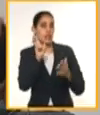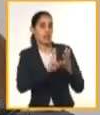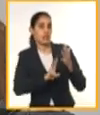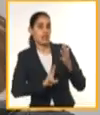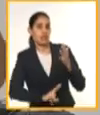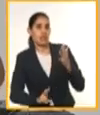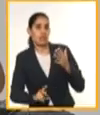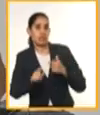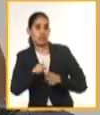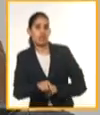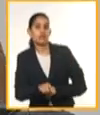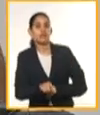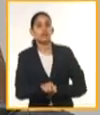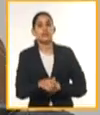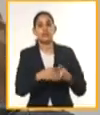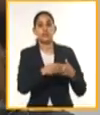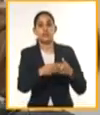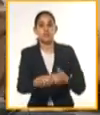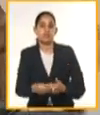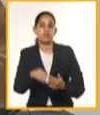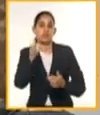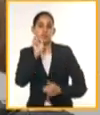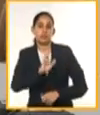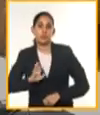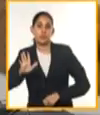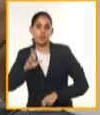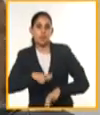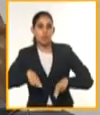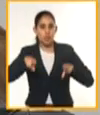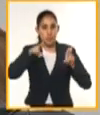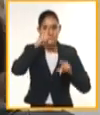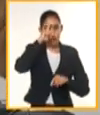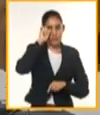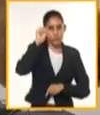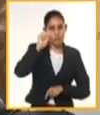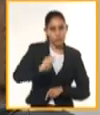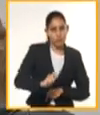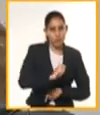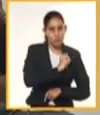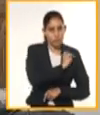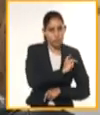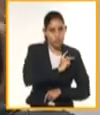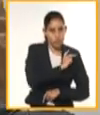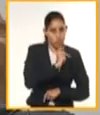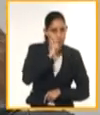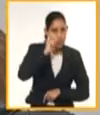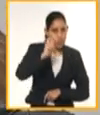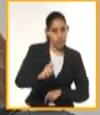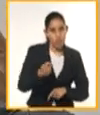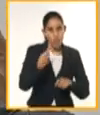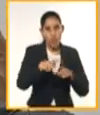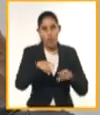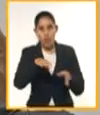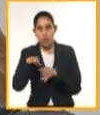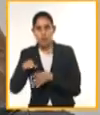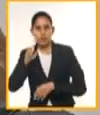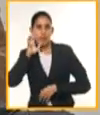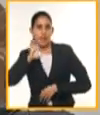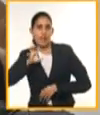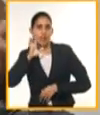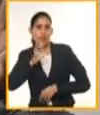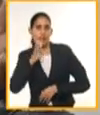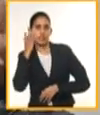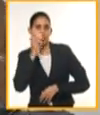europeos apoyando a Zelensky, criticando lo que le hizo Trump, lo que le montó Trump y J.D. Vance,